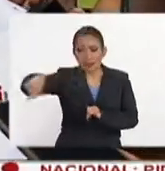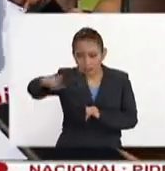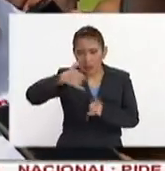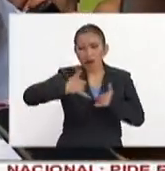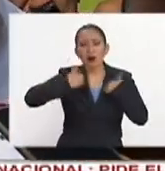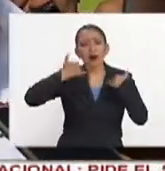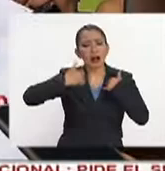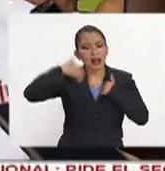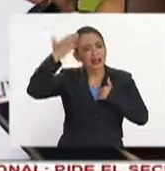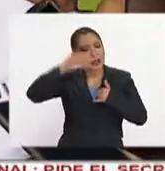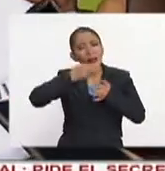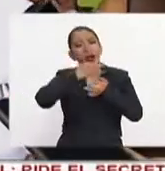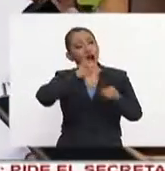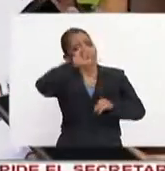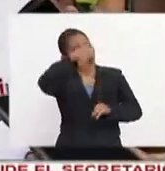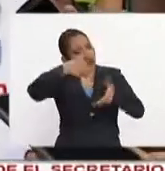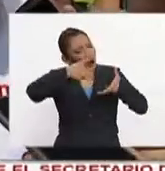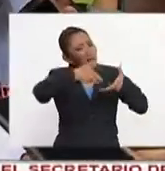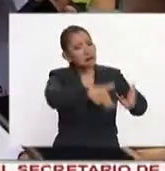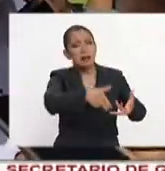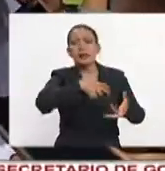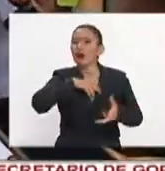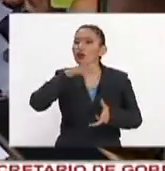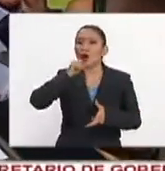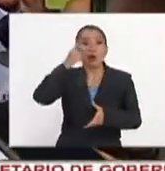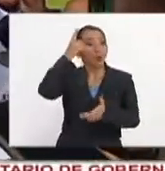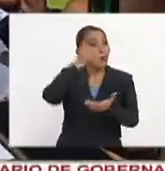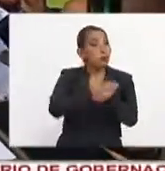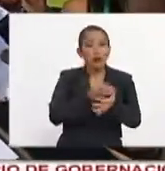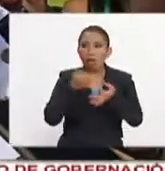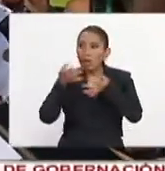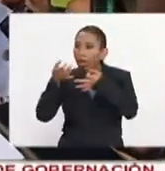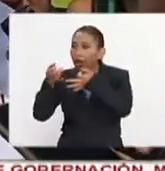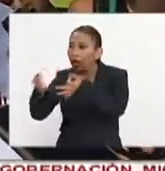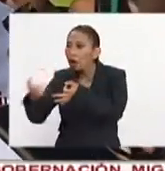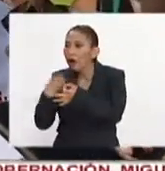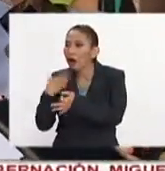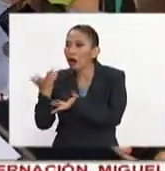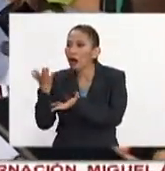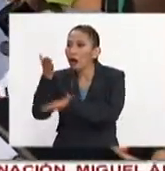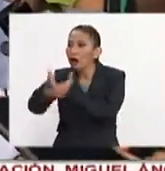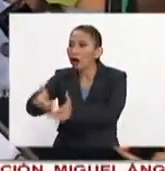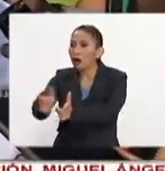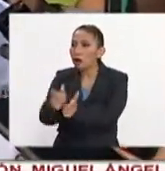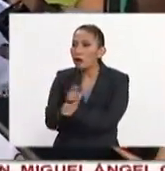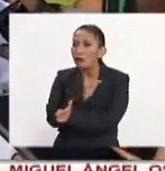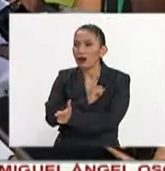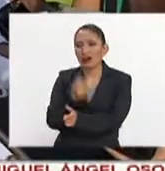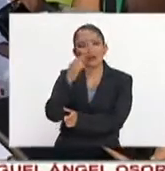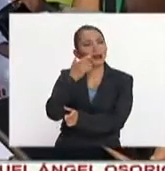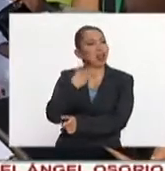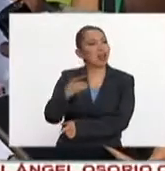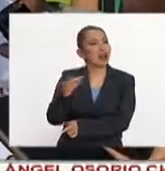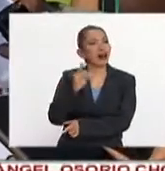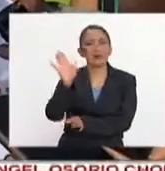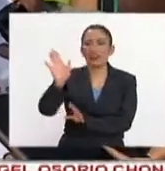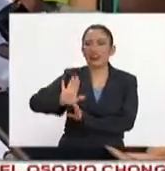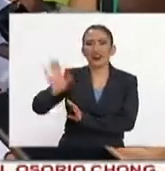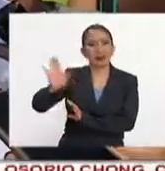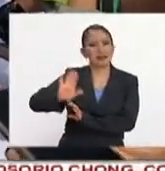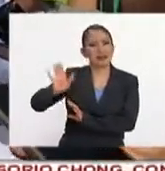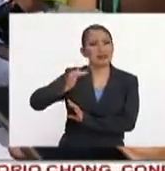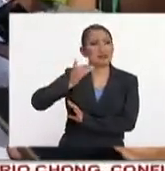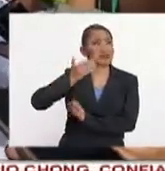jóvenes se enteren que hay otras opciones, que no solamente es esa salida fácil que en un principio parecería la más